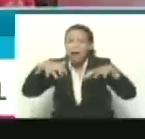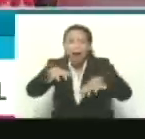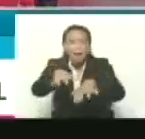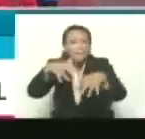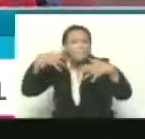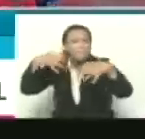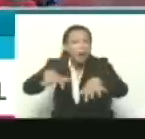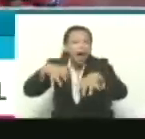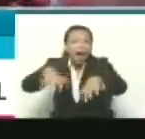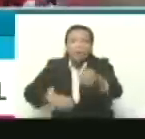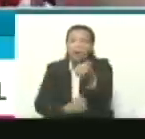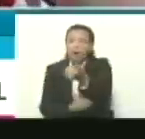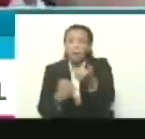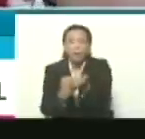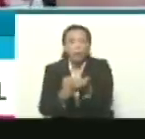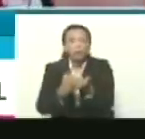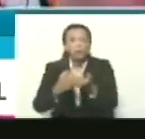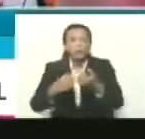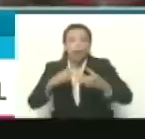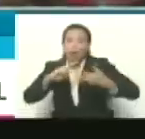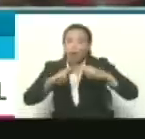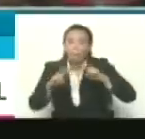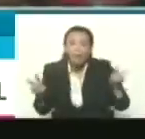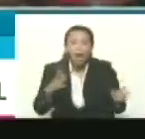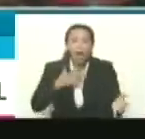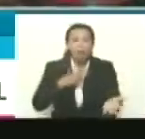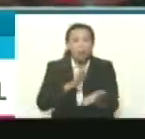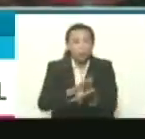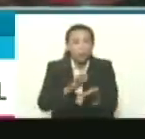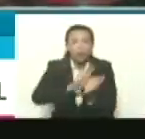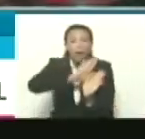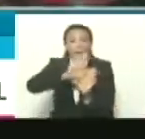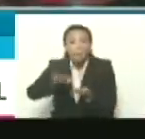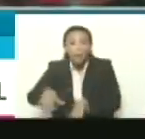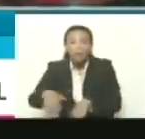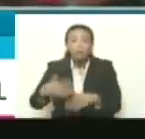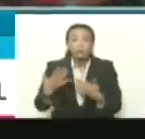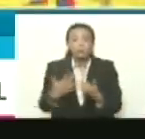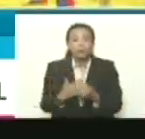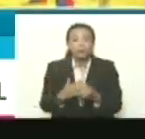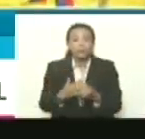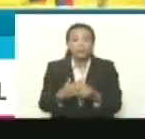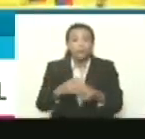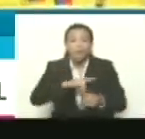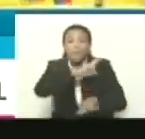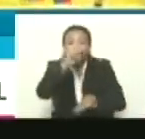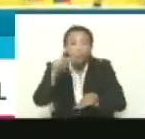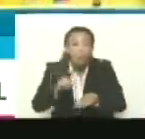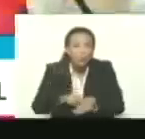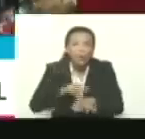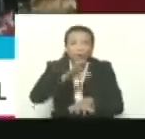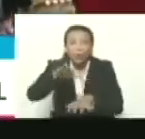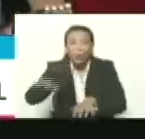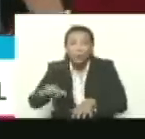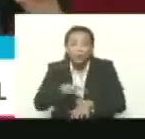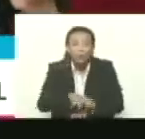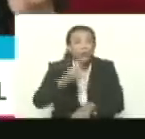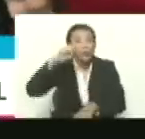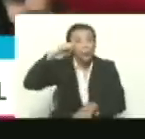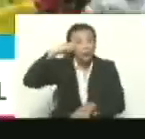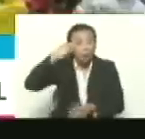venían a marchar a apoyar la paz y al presidente. Marchas nacionales.